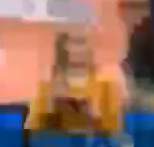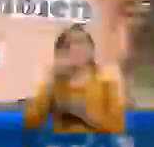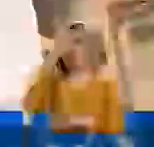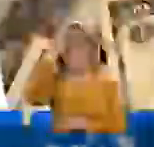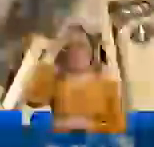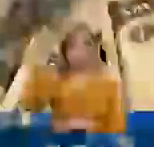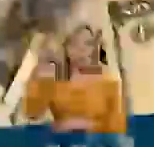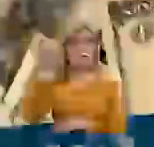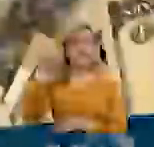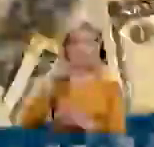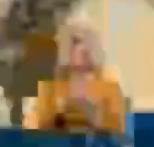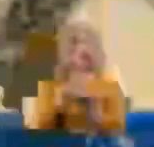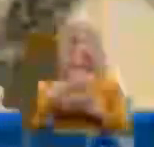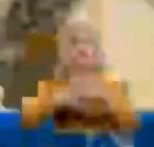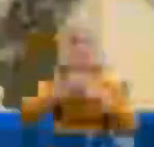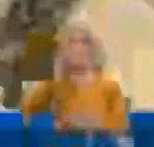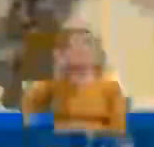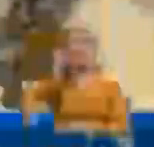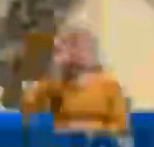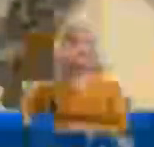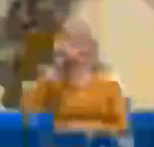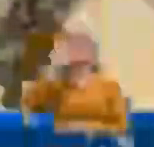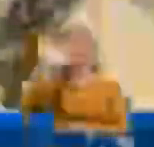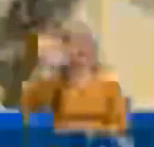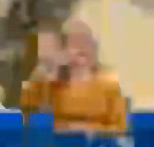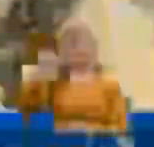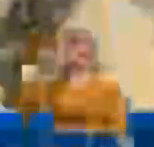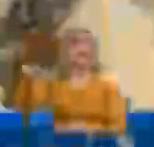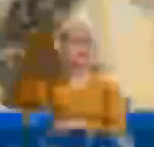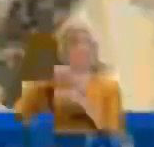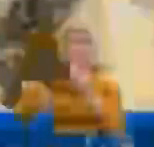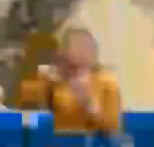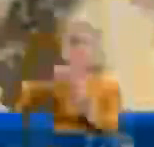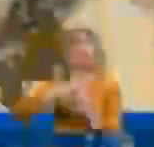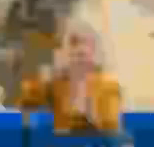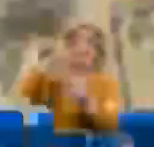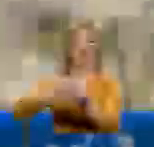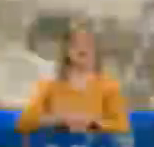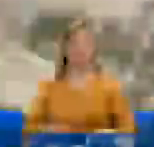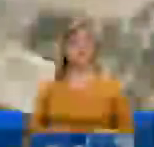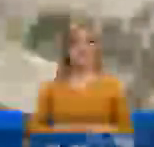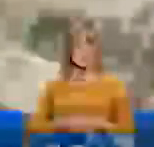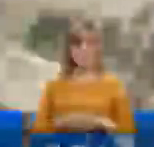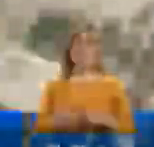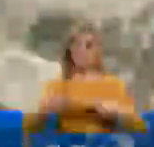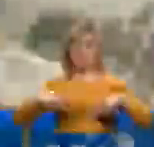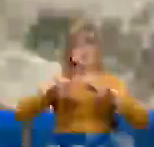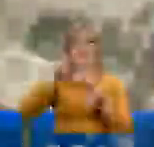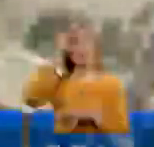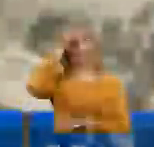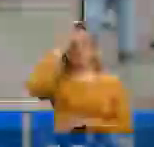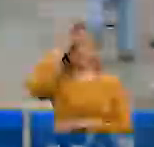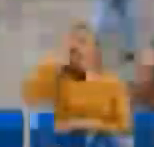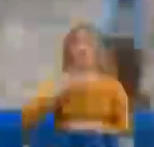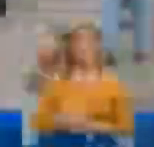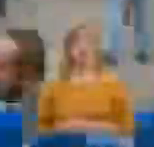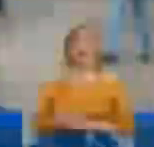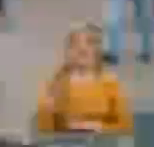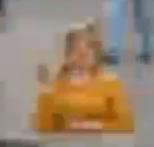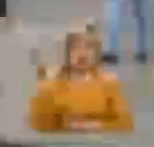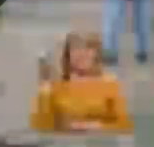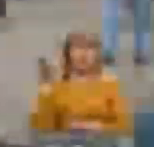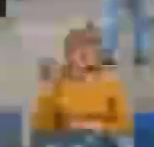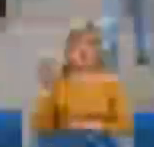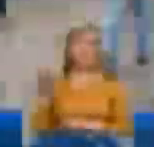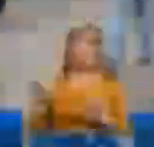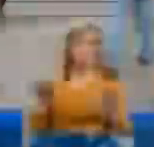el gasto en salarios es de 190 millones de dólares mensuales. Este sería el monto de la deuda, pues a los docentes